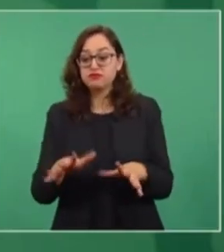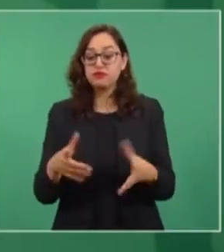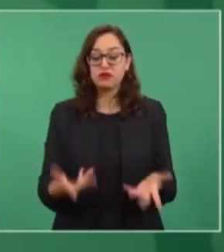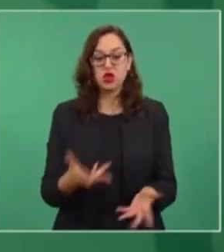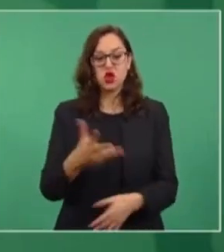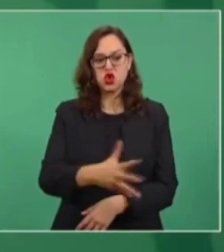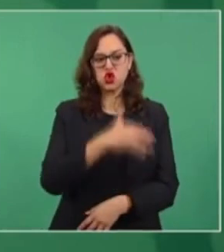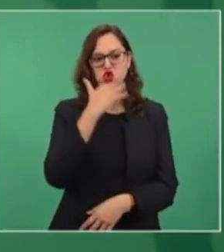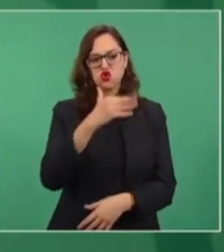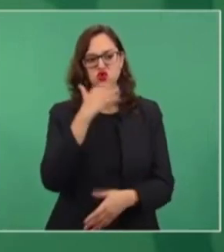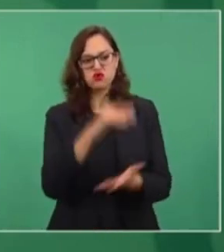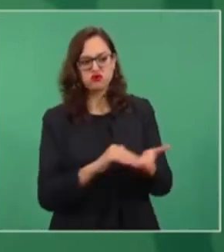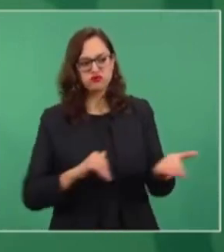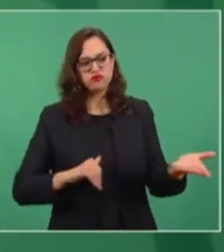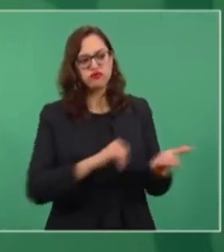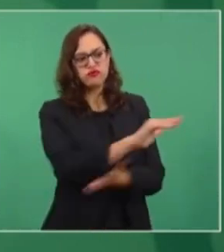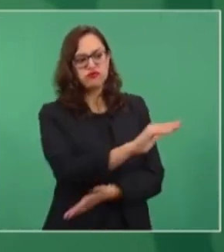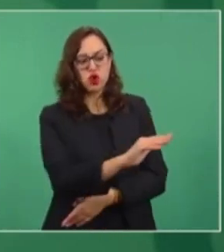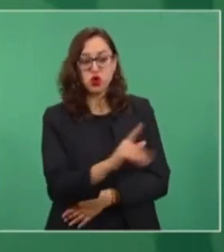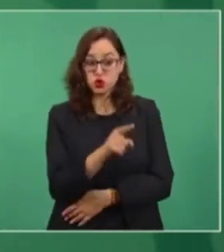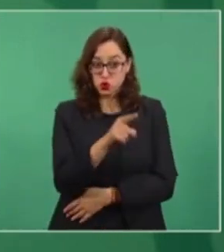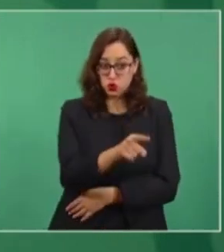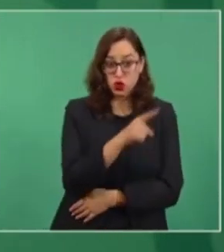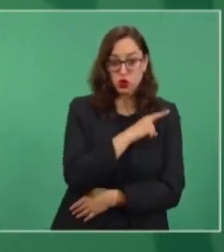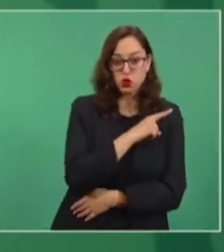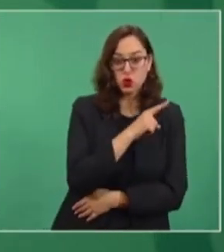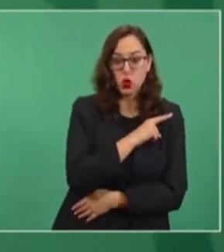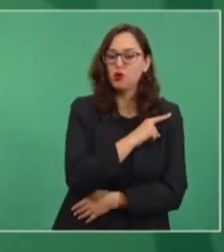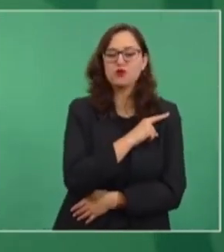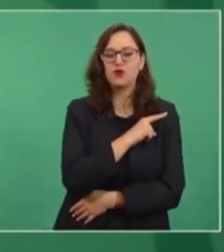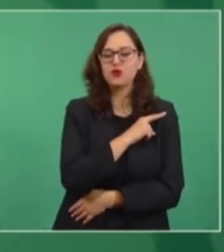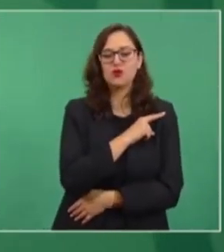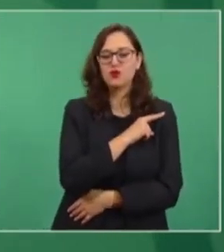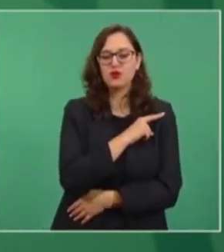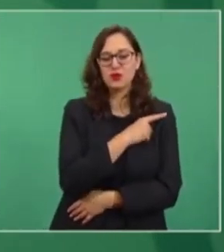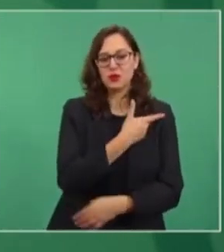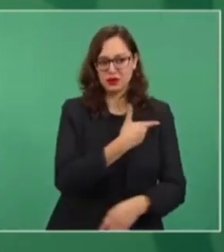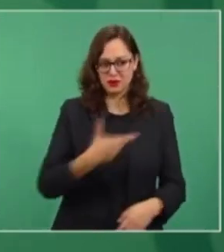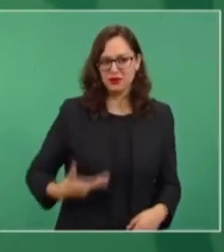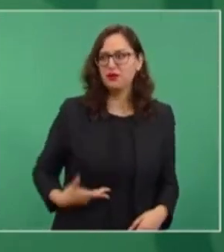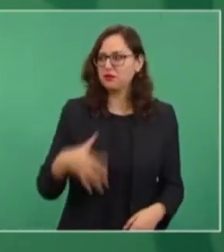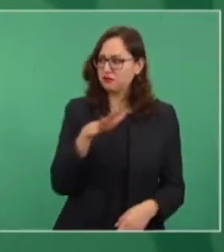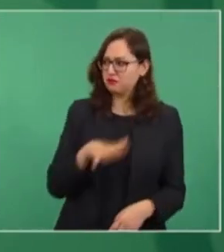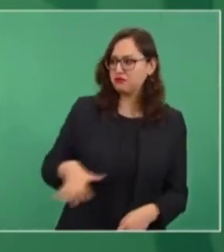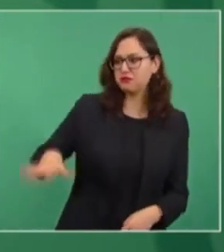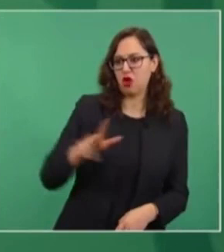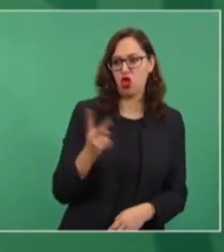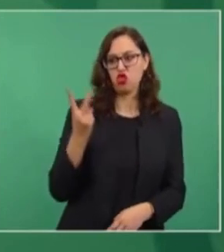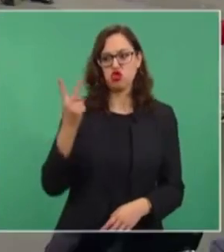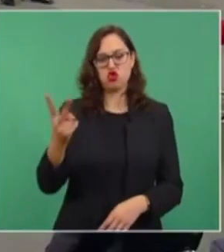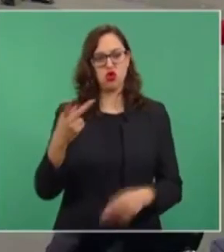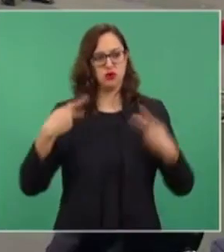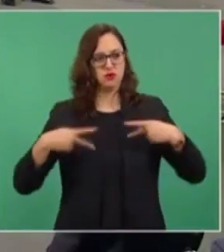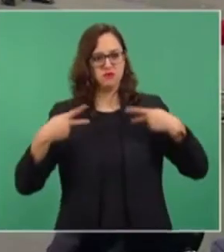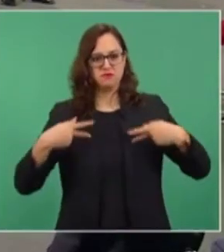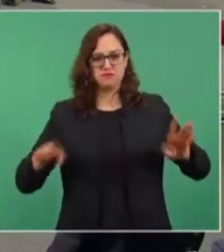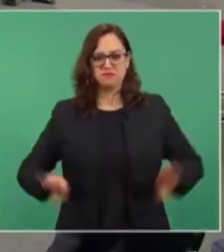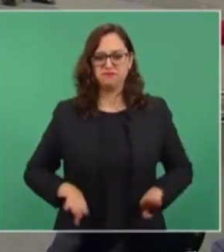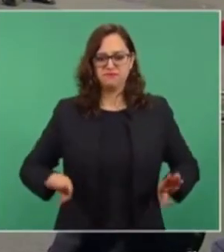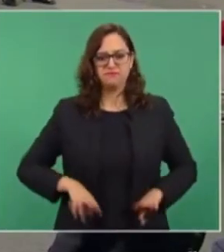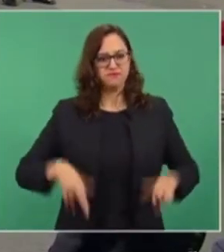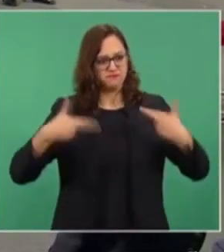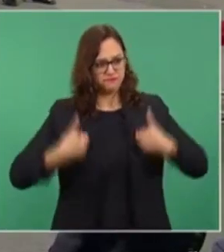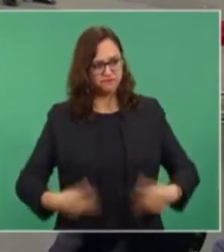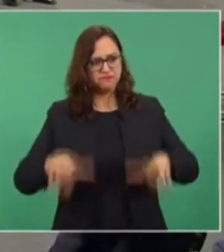señor presidente. Aquí tiene a dos grandes hombres que representan los más altos valores de la sociedad y que representan a los gremios